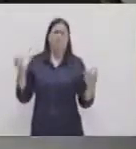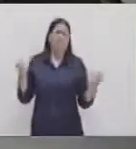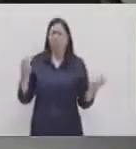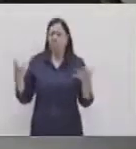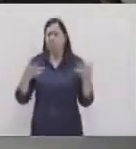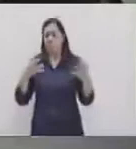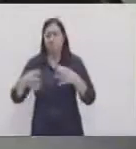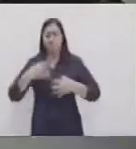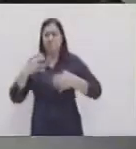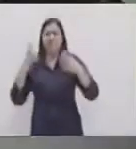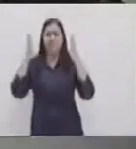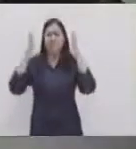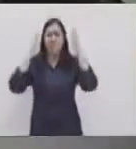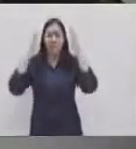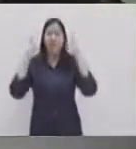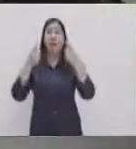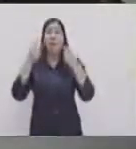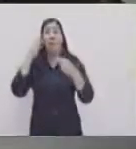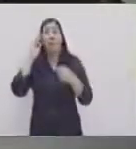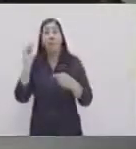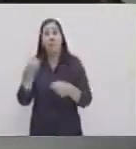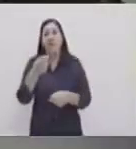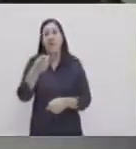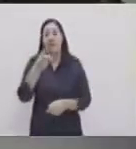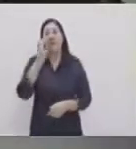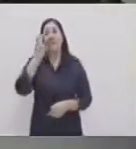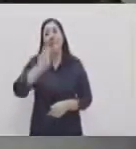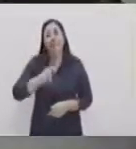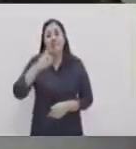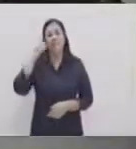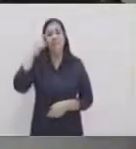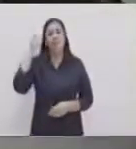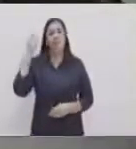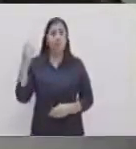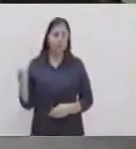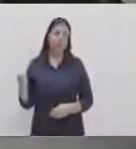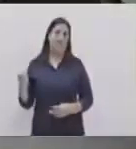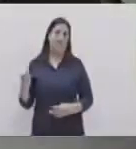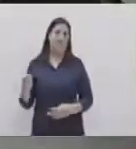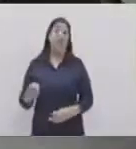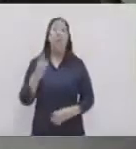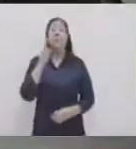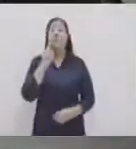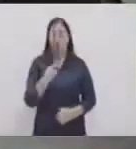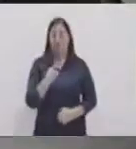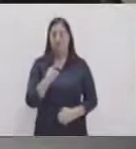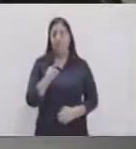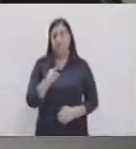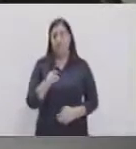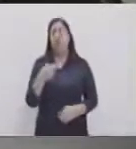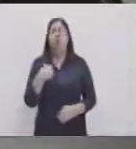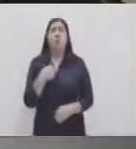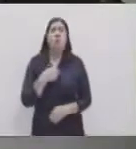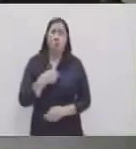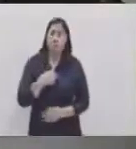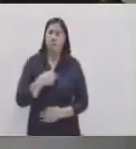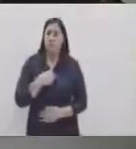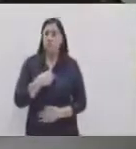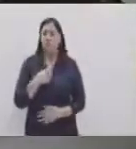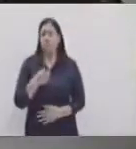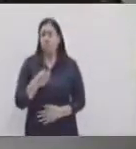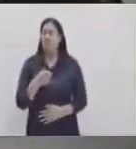alcanzado el sueño que necesita para estabilizar su cuerpo. Así que por esa razón,